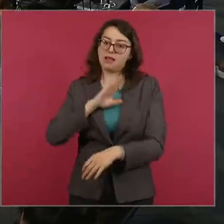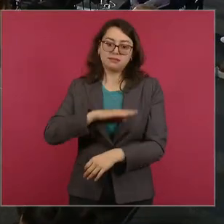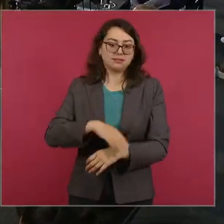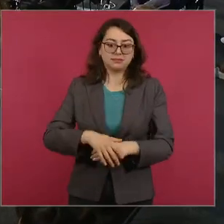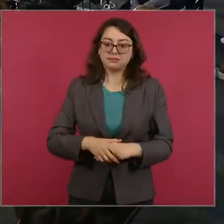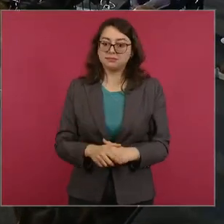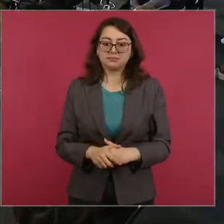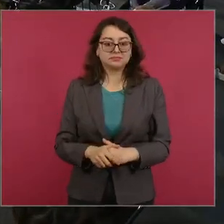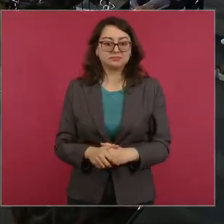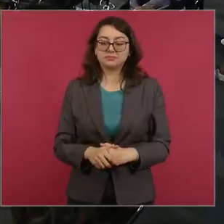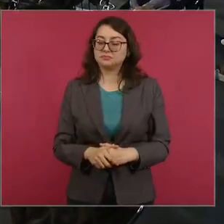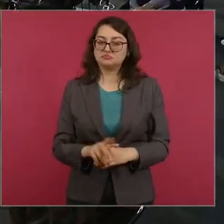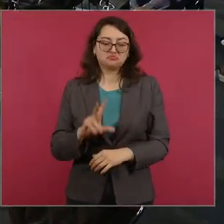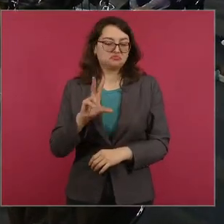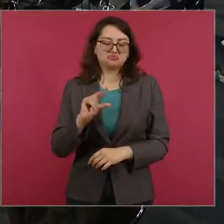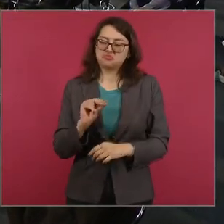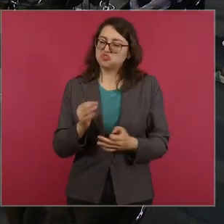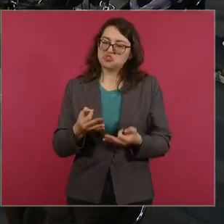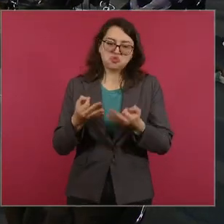pues fue